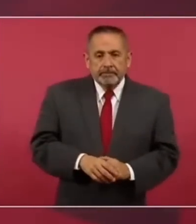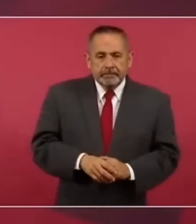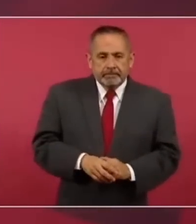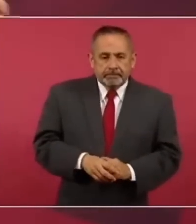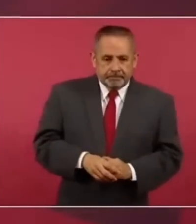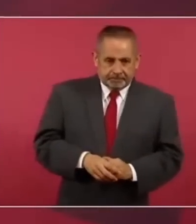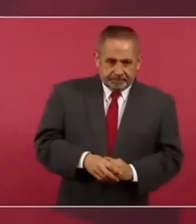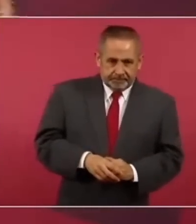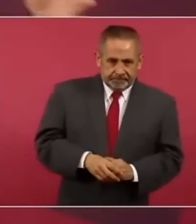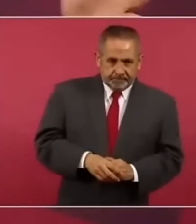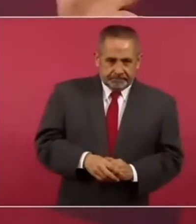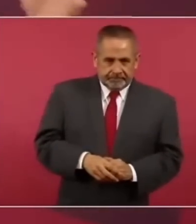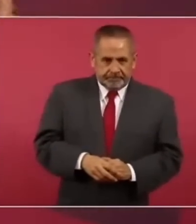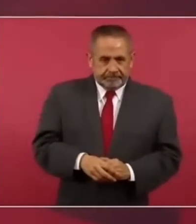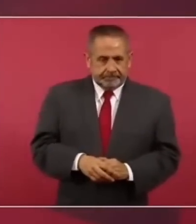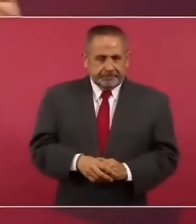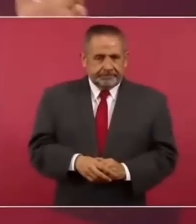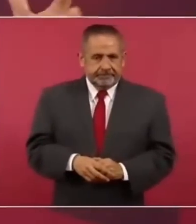Sería